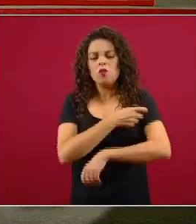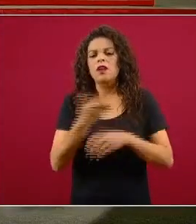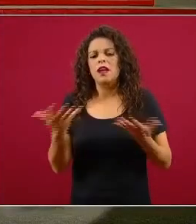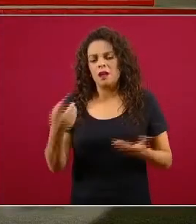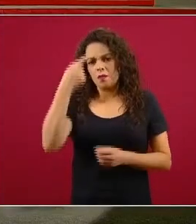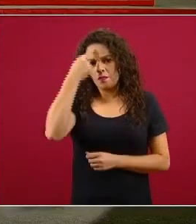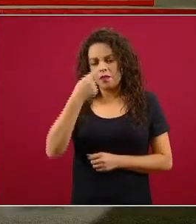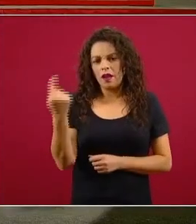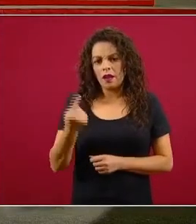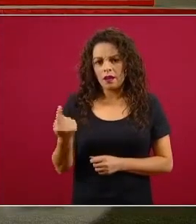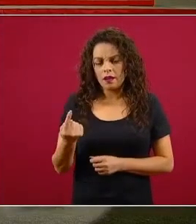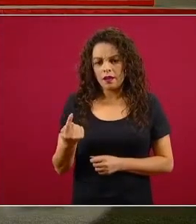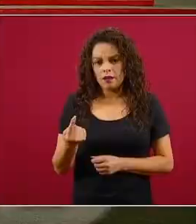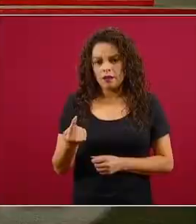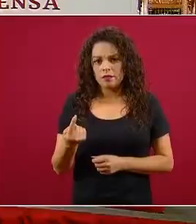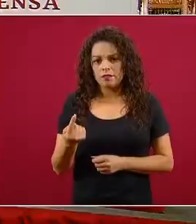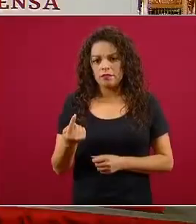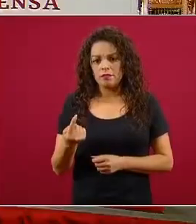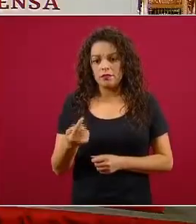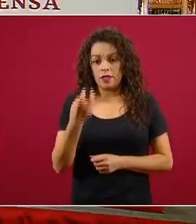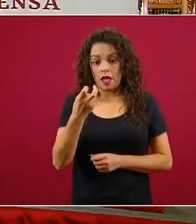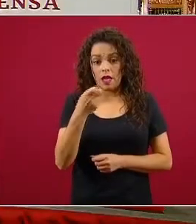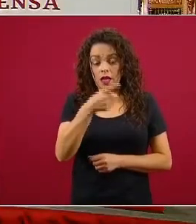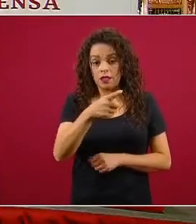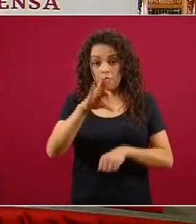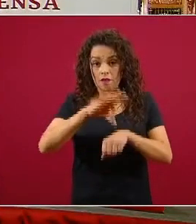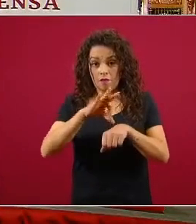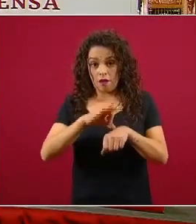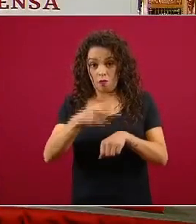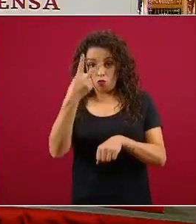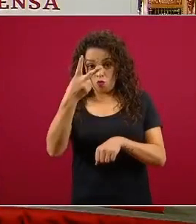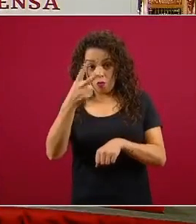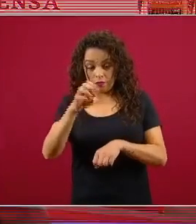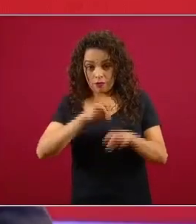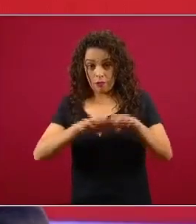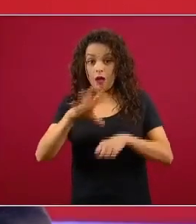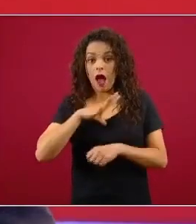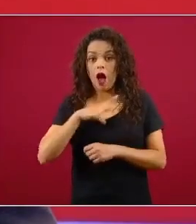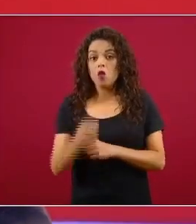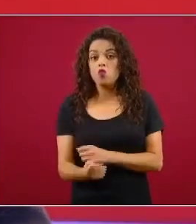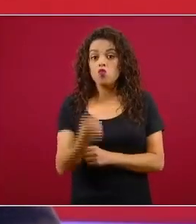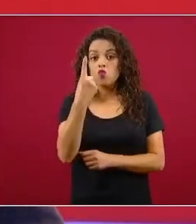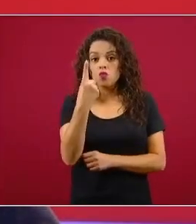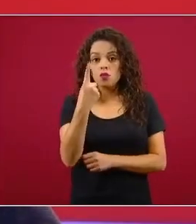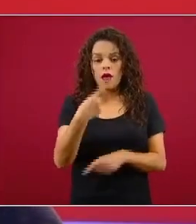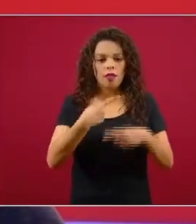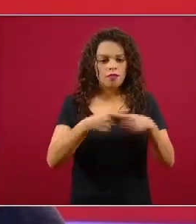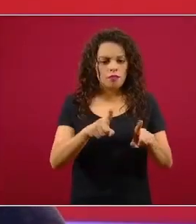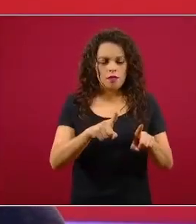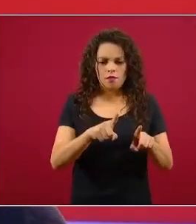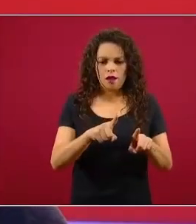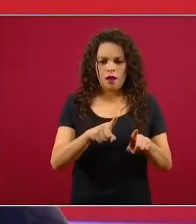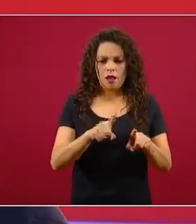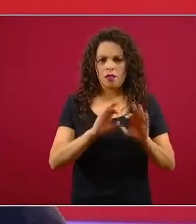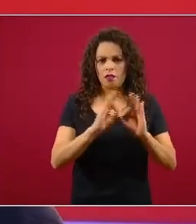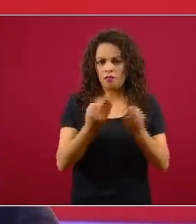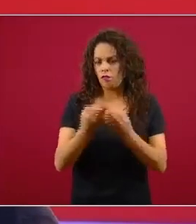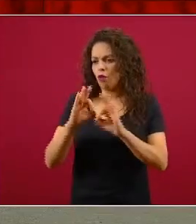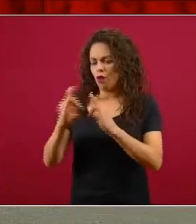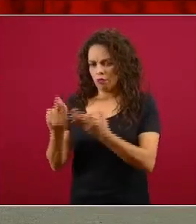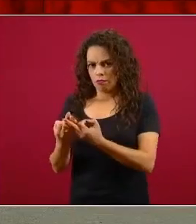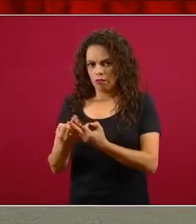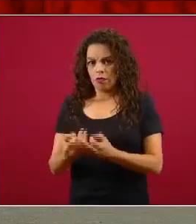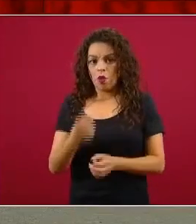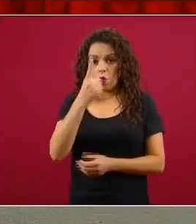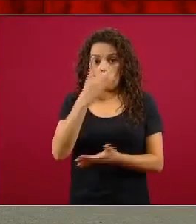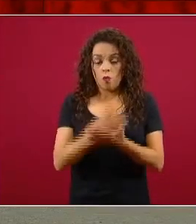la que 2 de estas grandes compañías farmacéuticas tenían una vacuna, modelos distintos de vacuna. En un caso cubría 2